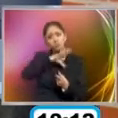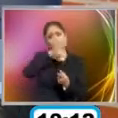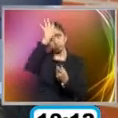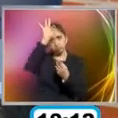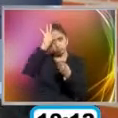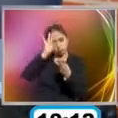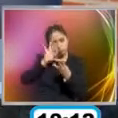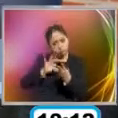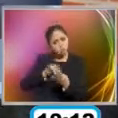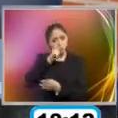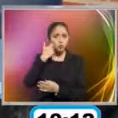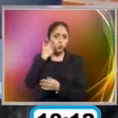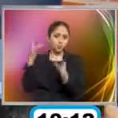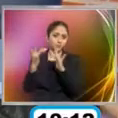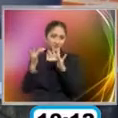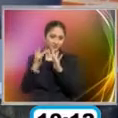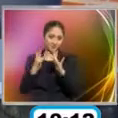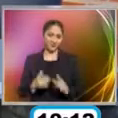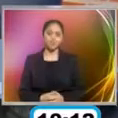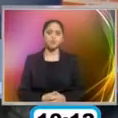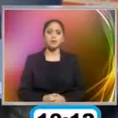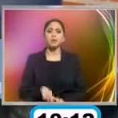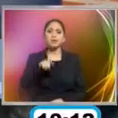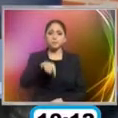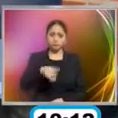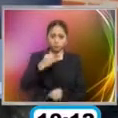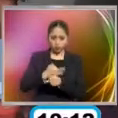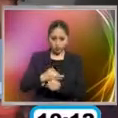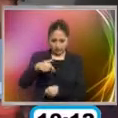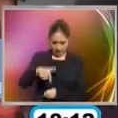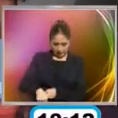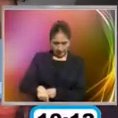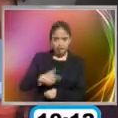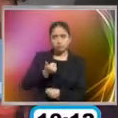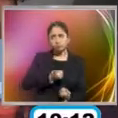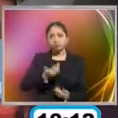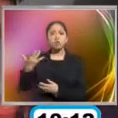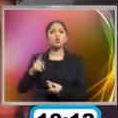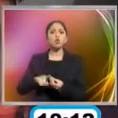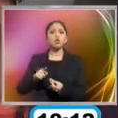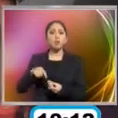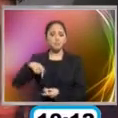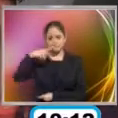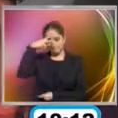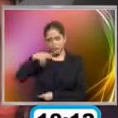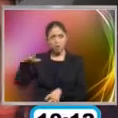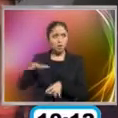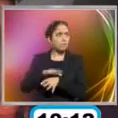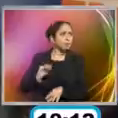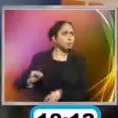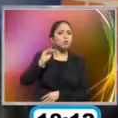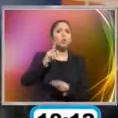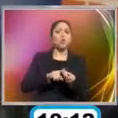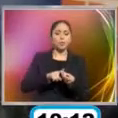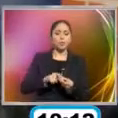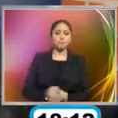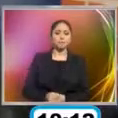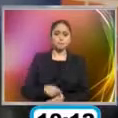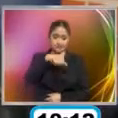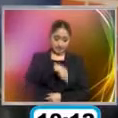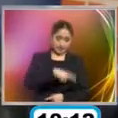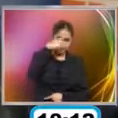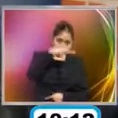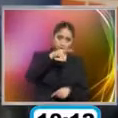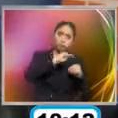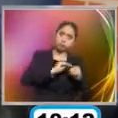la web que está muy bonita. Perfecto. ¿De aquí a dónde se van? Ahora mismo. Después de México. Después de México volvemos a España. Vuelven a España.